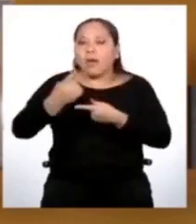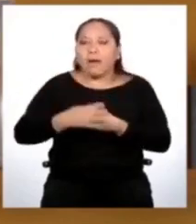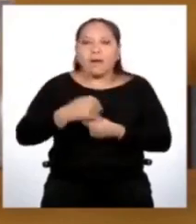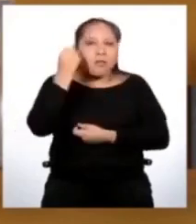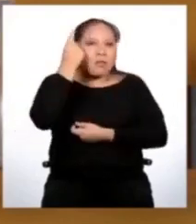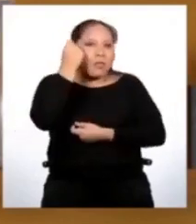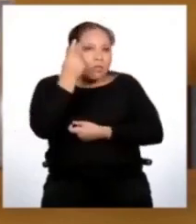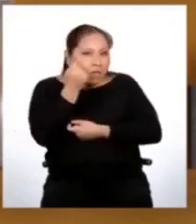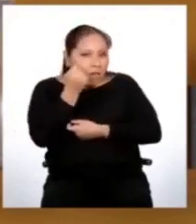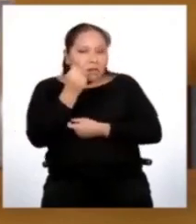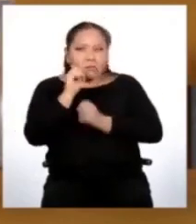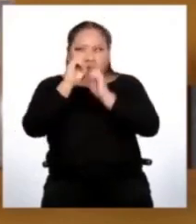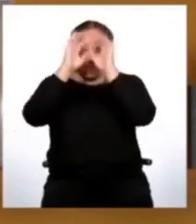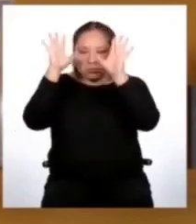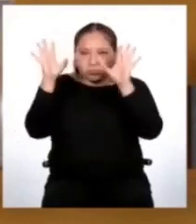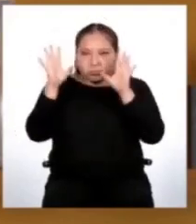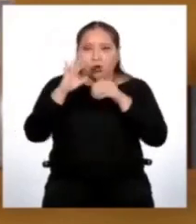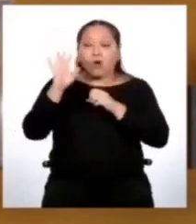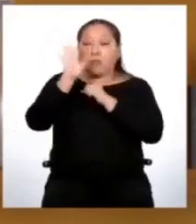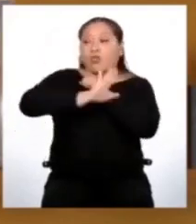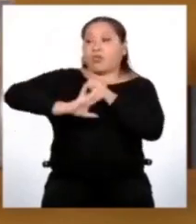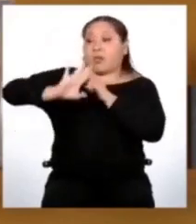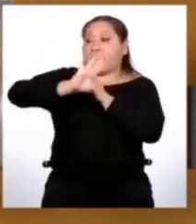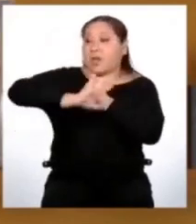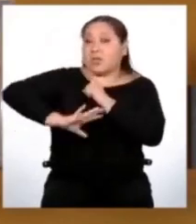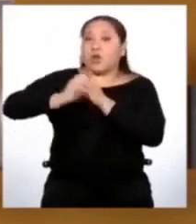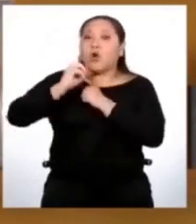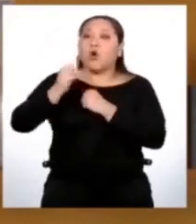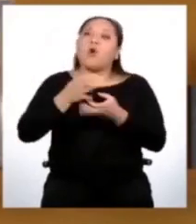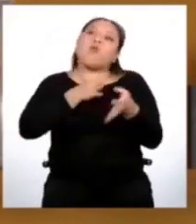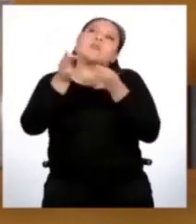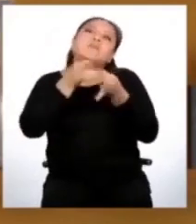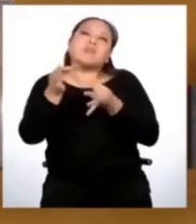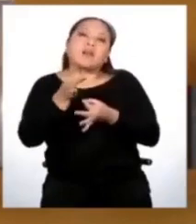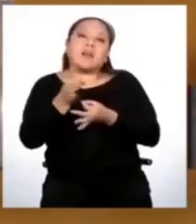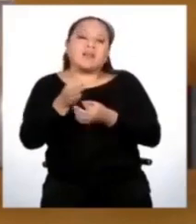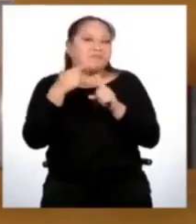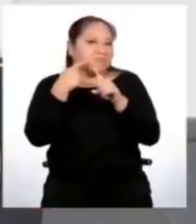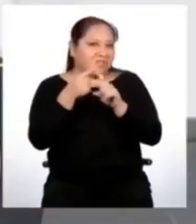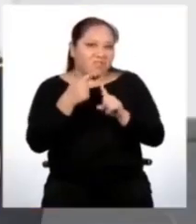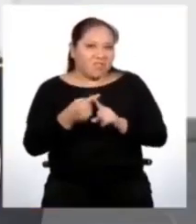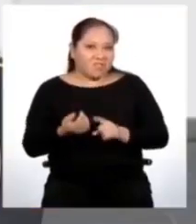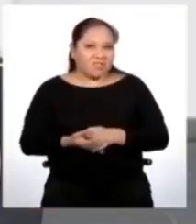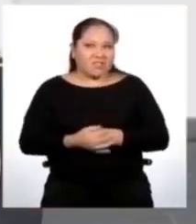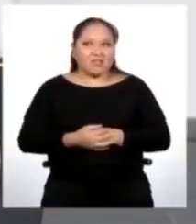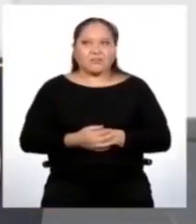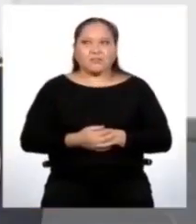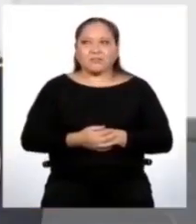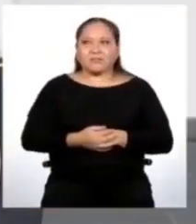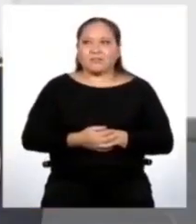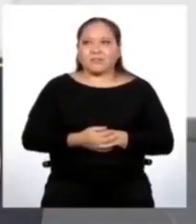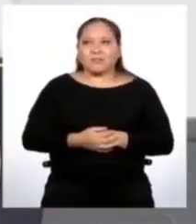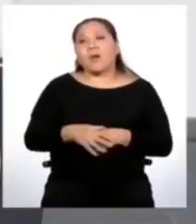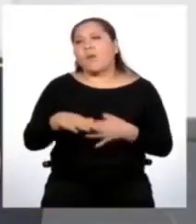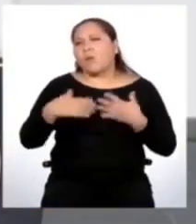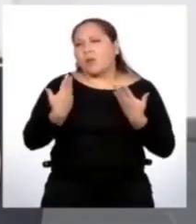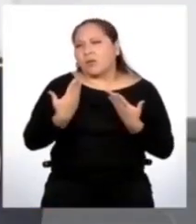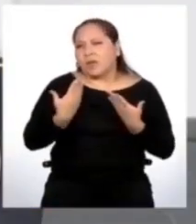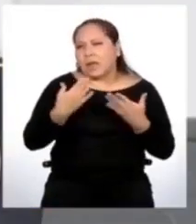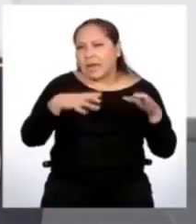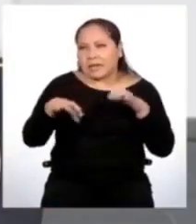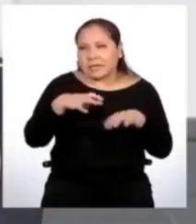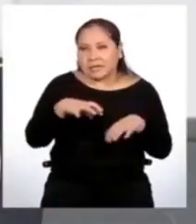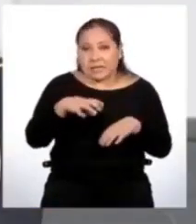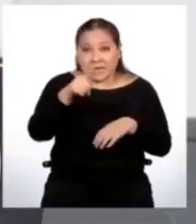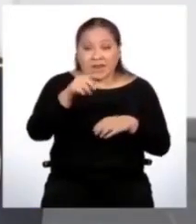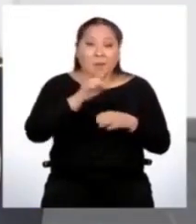entender, comprender, defenderse o argumentar, entre otras acciones. ¿Podrían hacer el ejercicio de observar